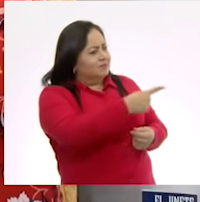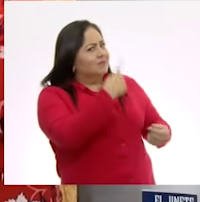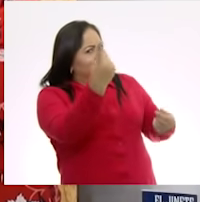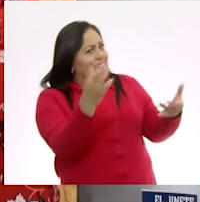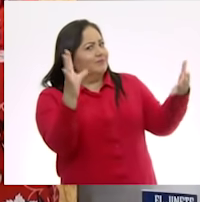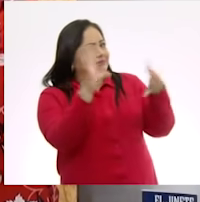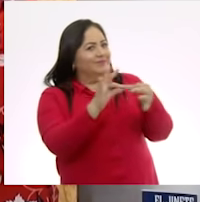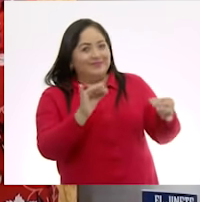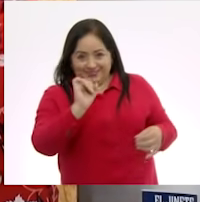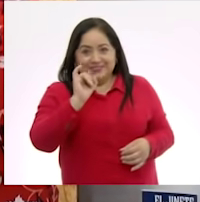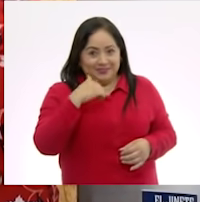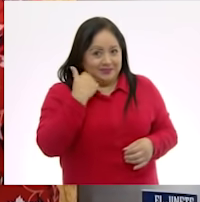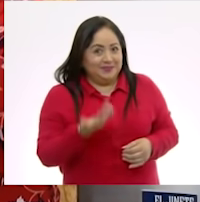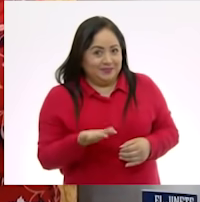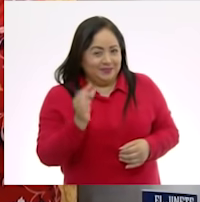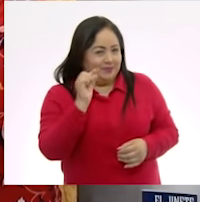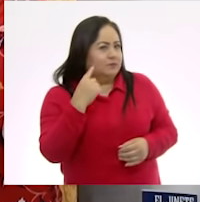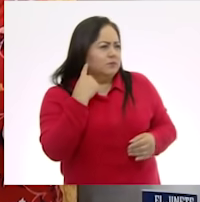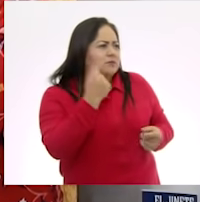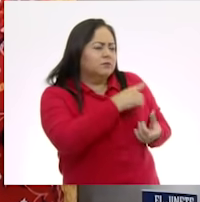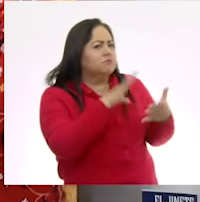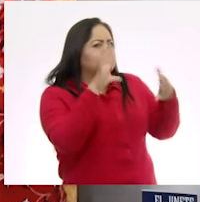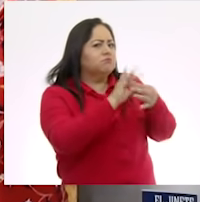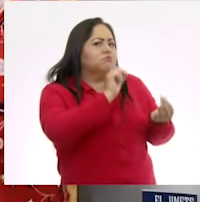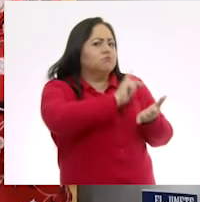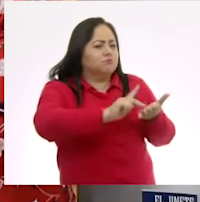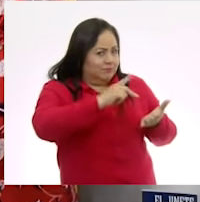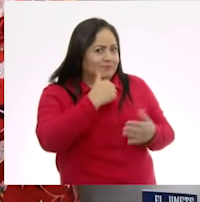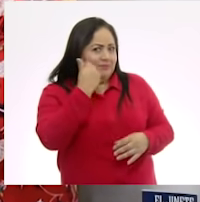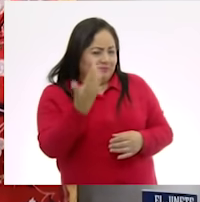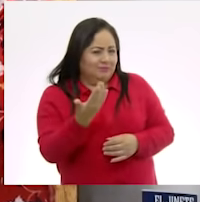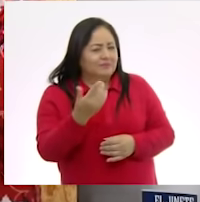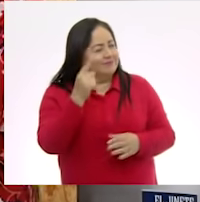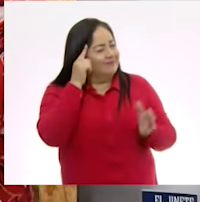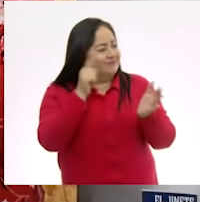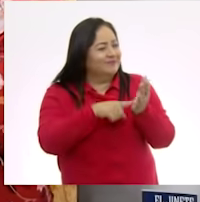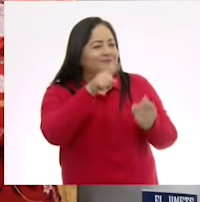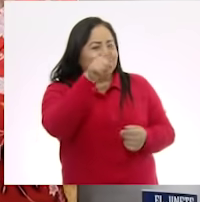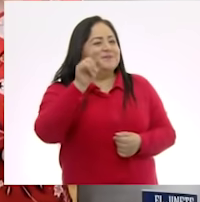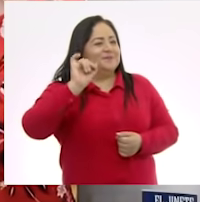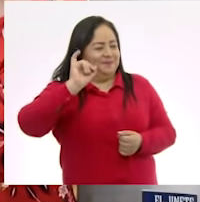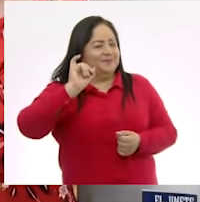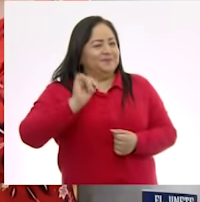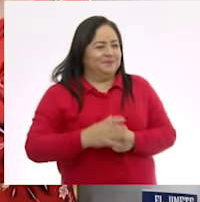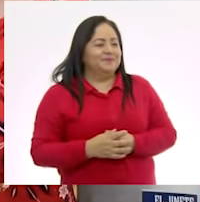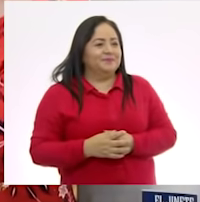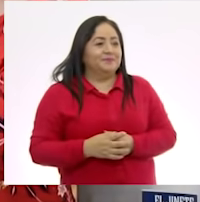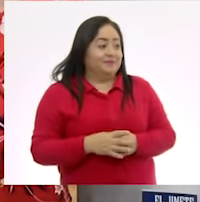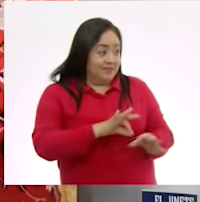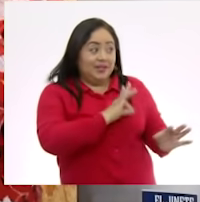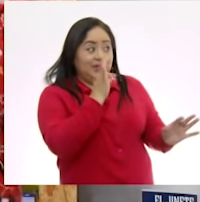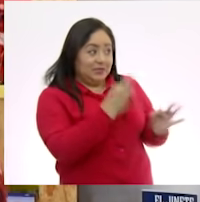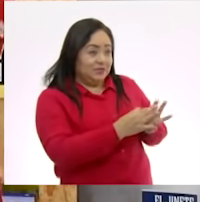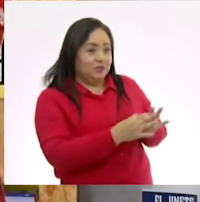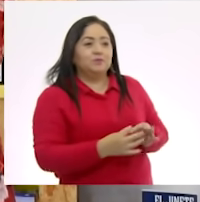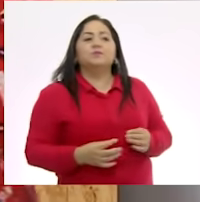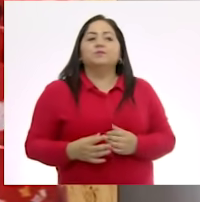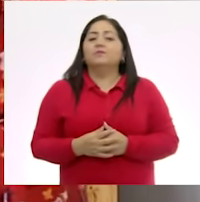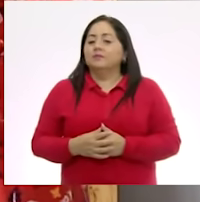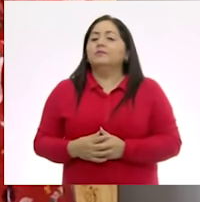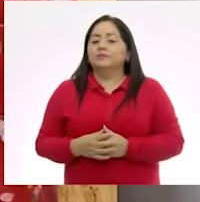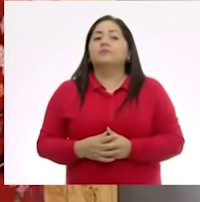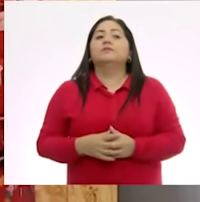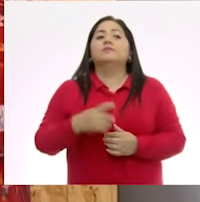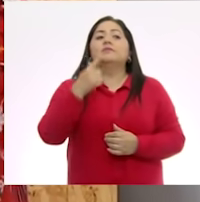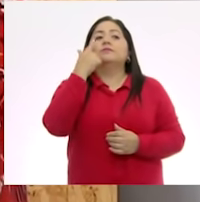cuéntales. ¿Sí, verdad? ¿Quieren escuchar un poema que escribió el señor Sol? Yo creo que sí. ¿Estás listo?